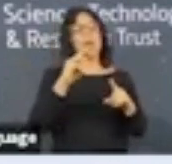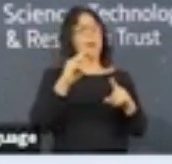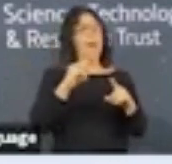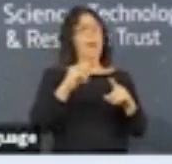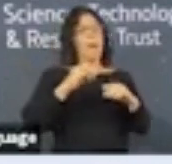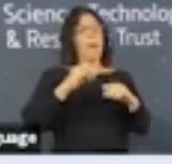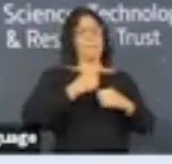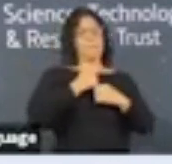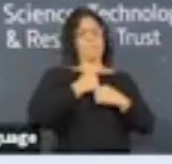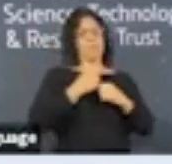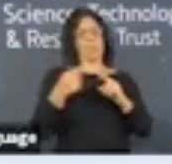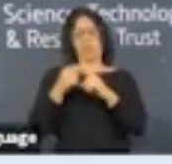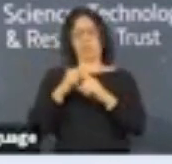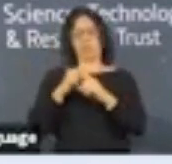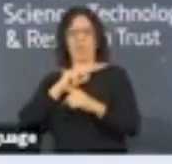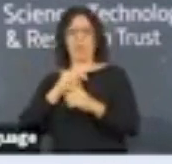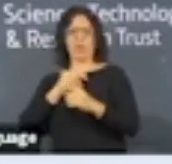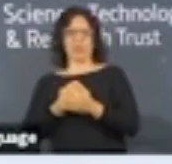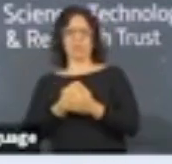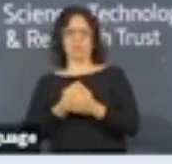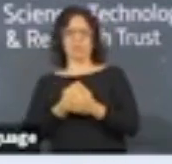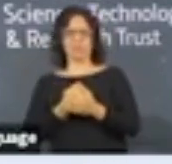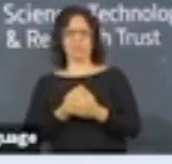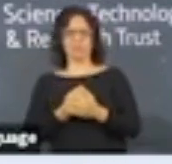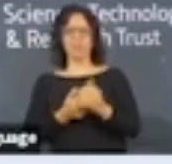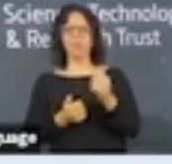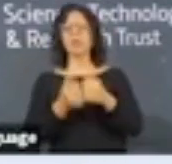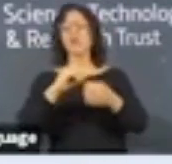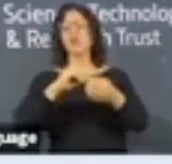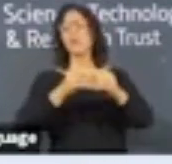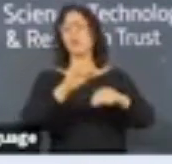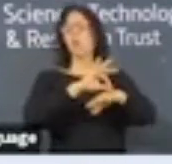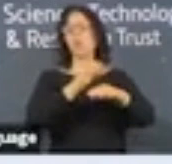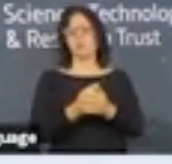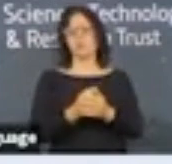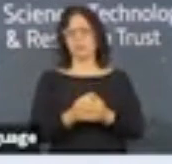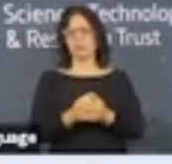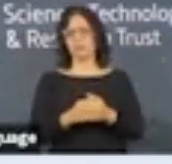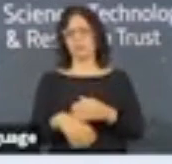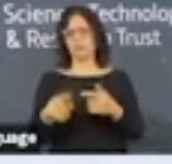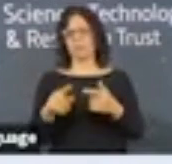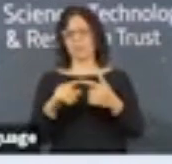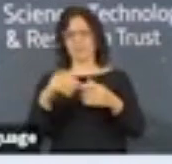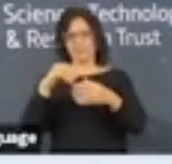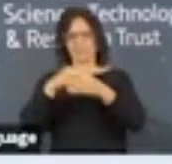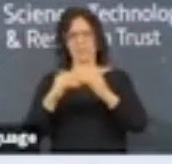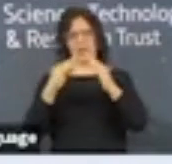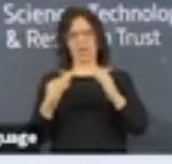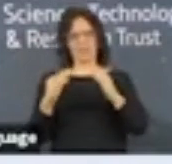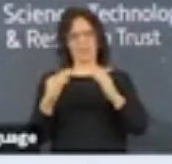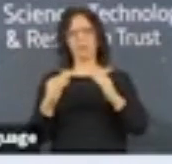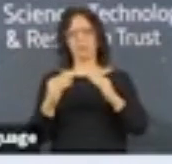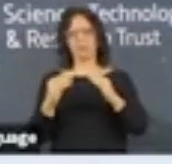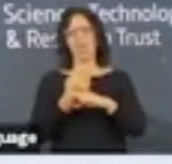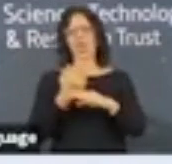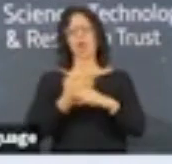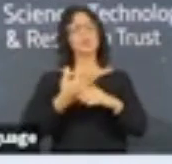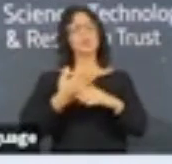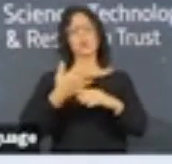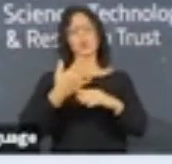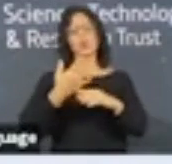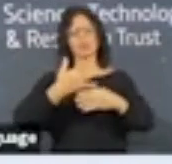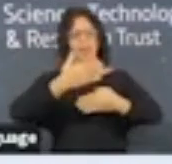El uso de mallas contra mosquitos en ventanas y puertas y aire acondicionado se sabe que protegen contra las picadas